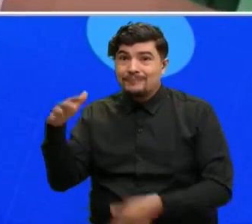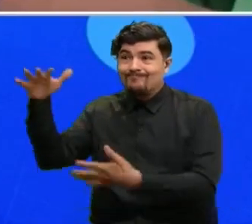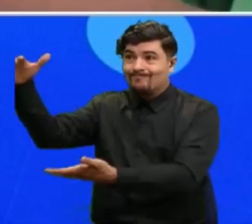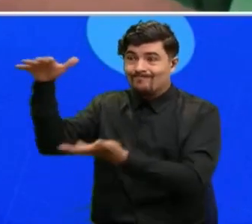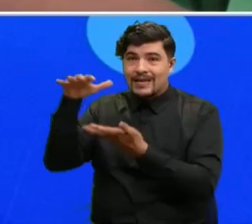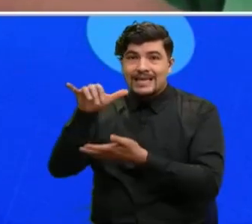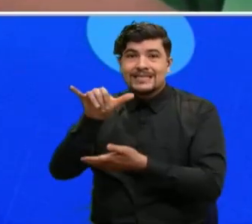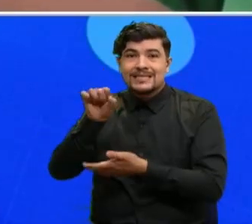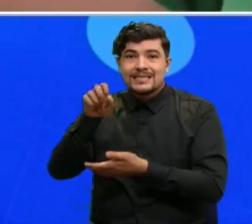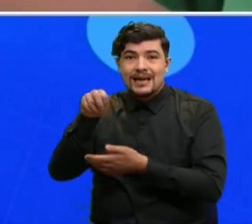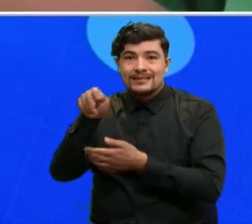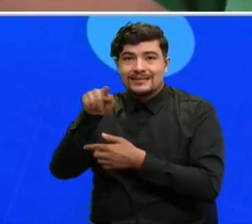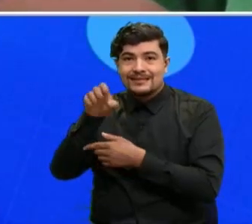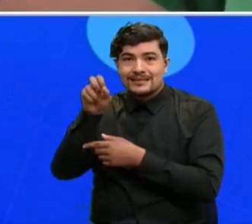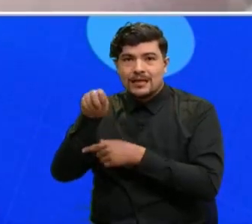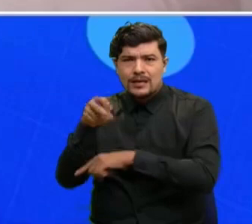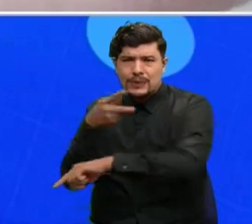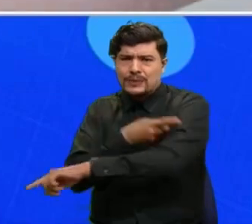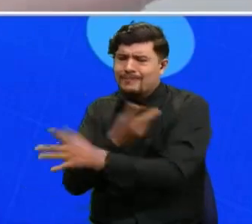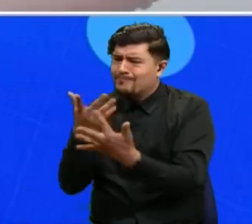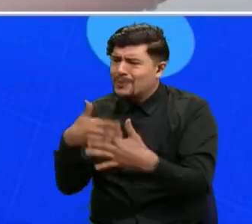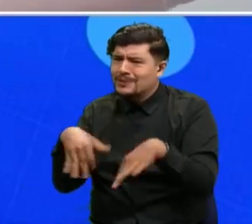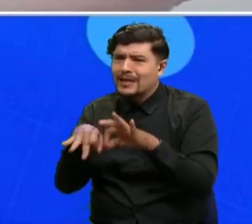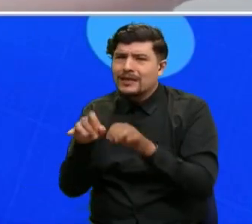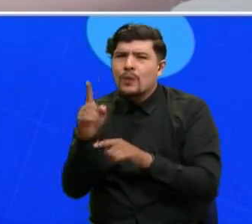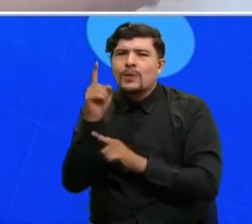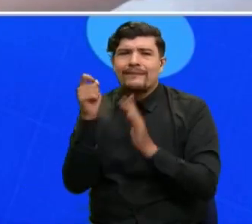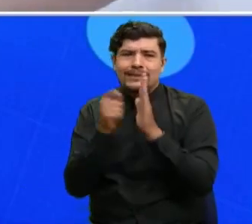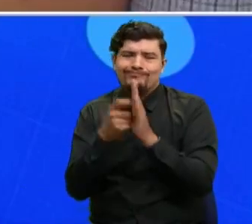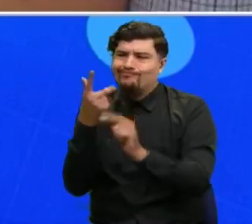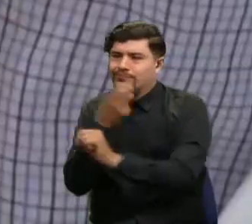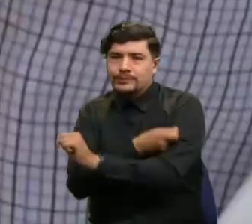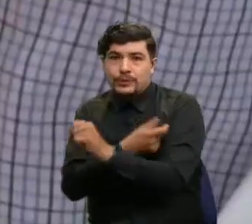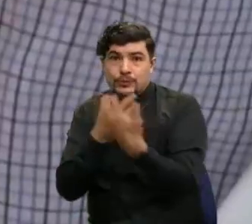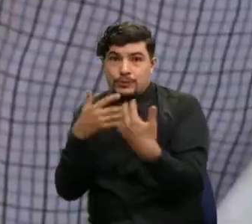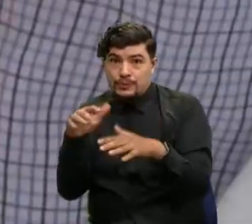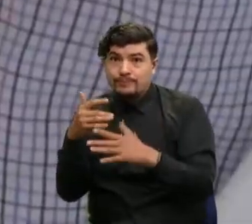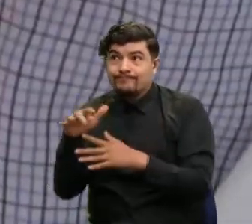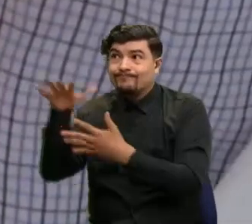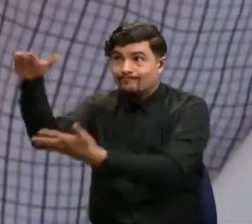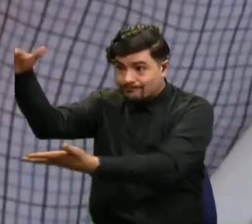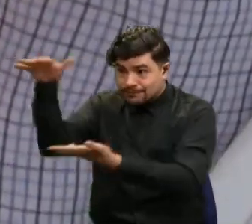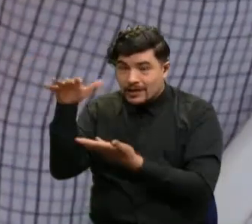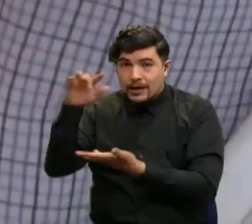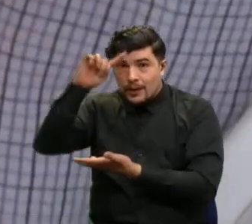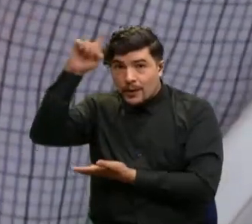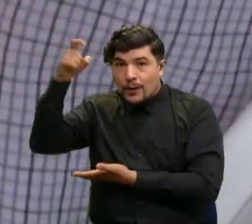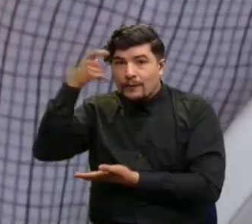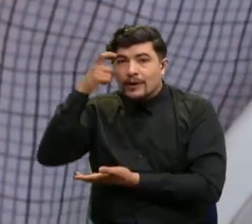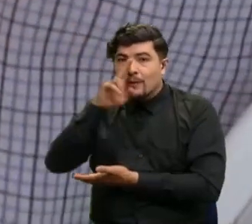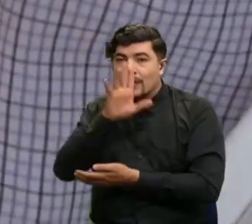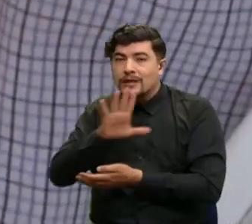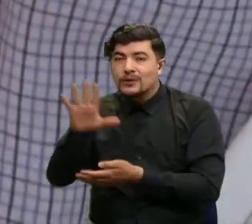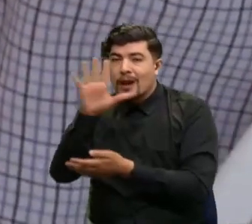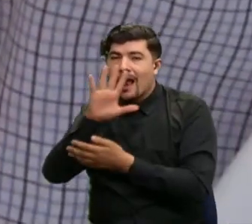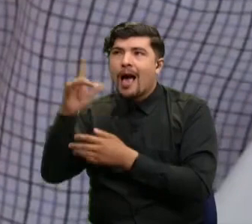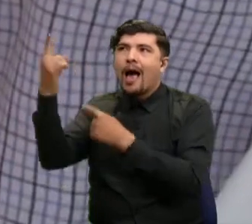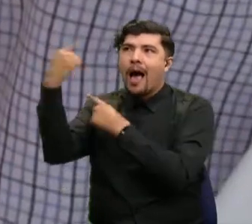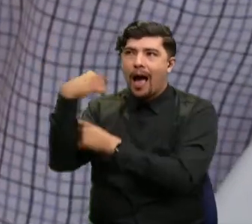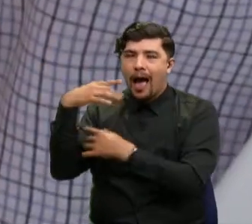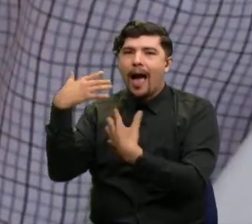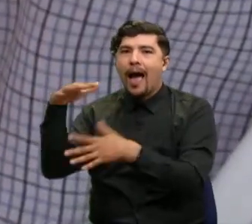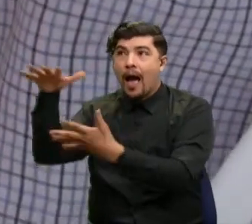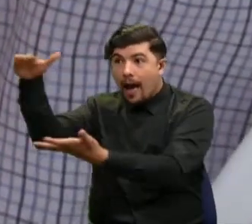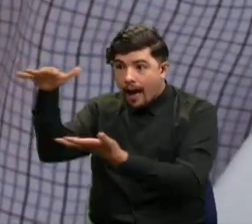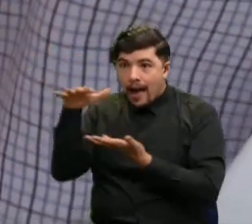nuestro territorio. Ya son 67 municipios que, según lineamientos del gobierno nacional, se priorizaron para distribuir